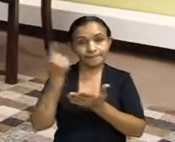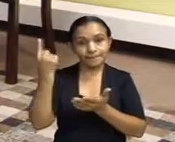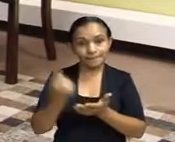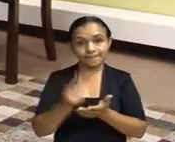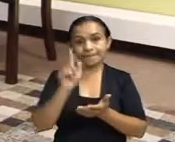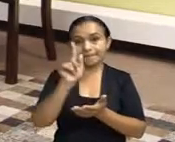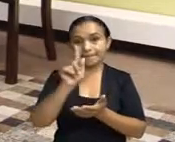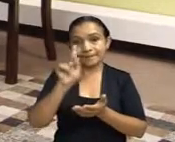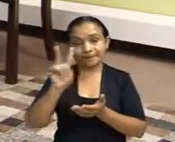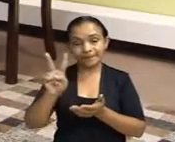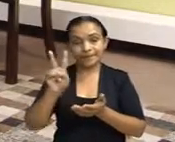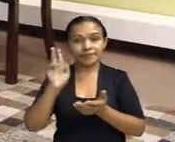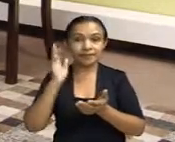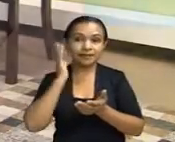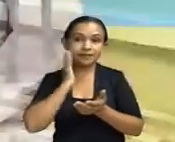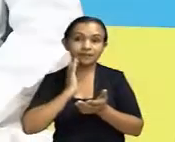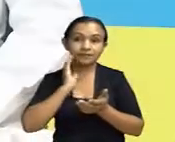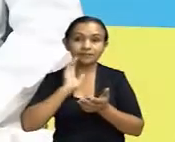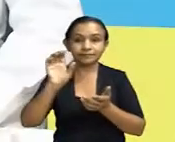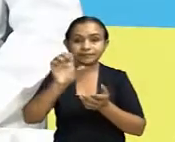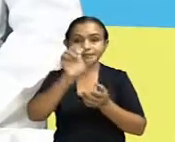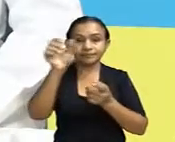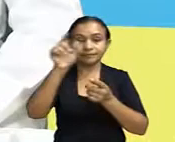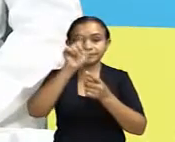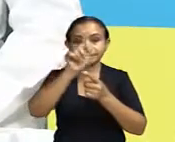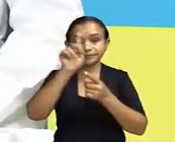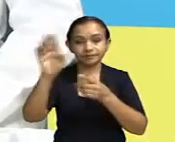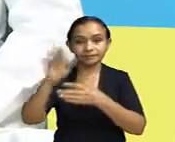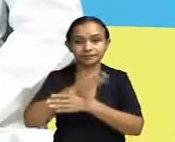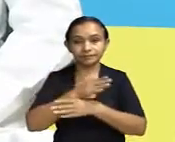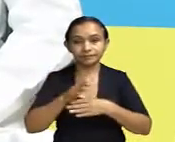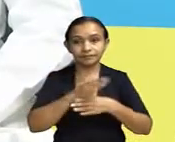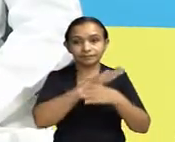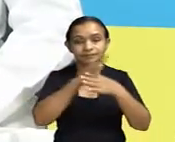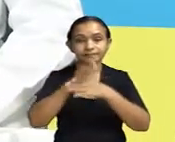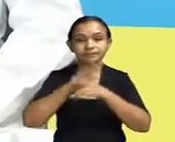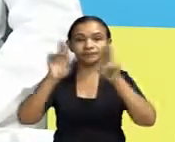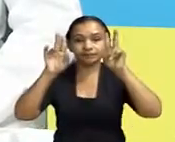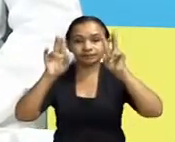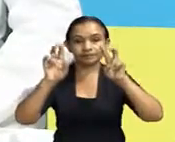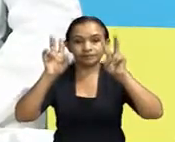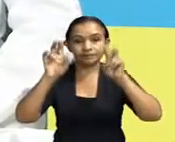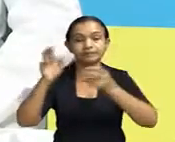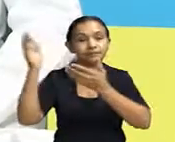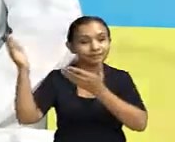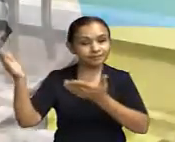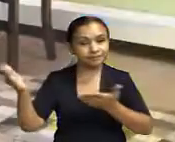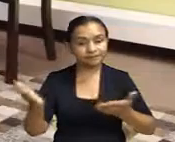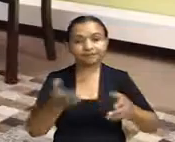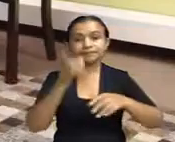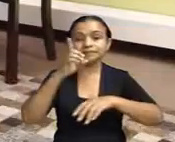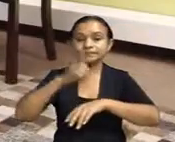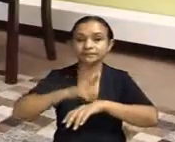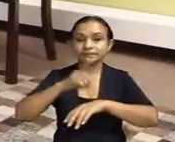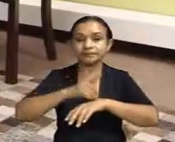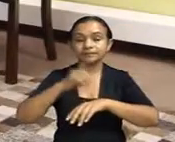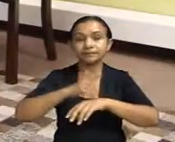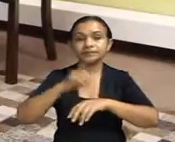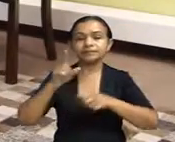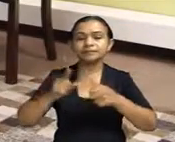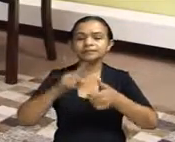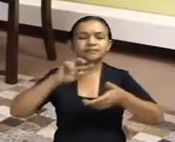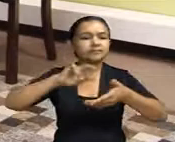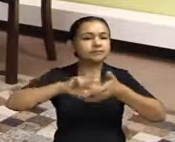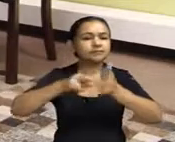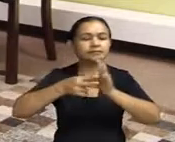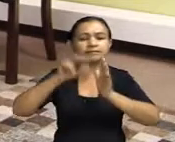acá. Ya he tenido experiencia, sí, en los otros canales, hablando de diferentes temas. Sí. Bienvenida, doctora. Gracias. En primer lugar, ¿qué es la